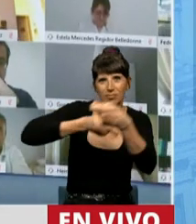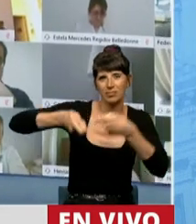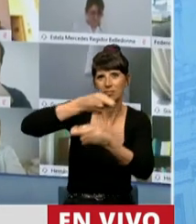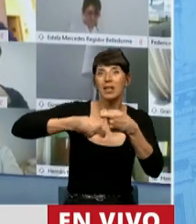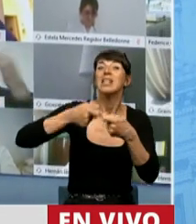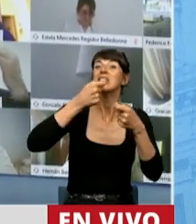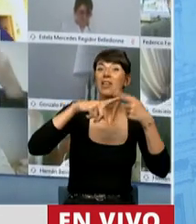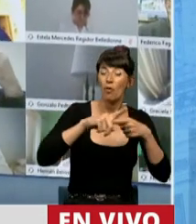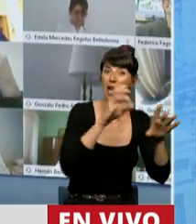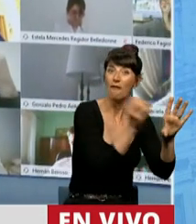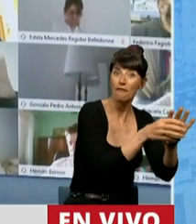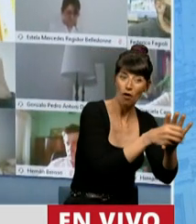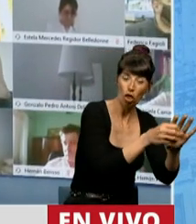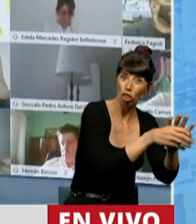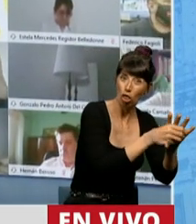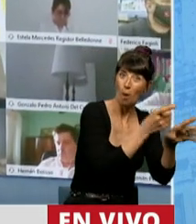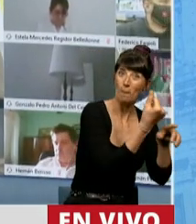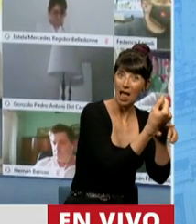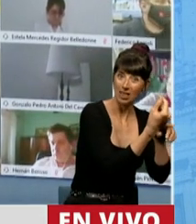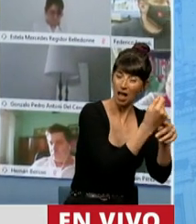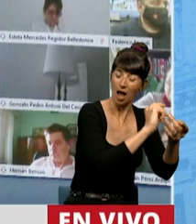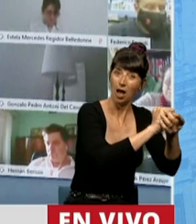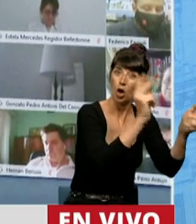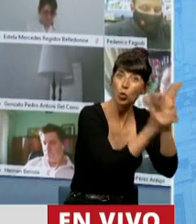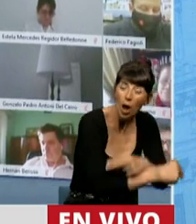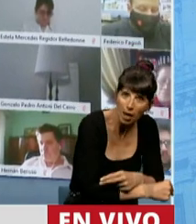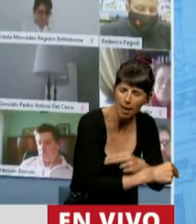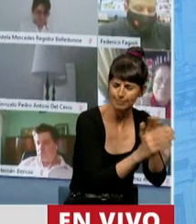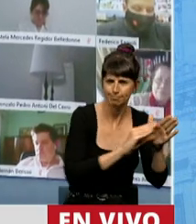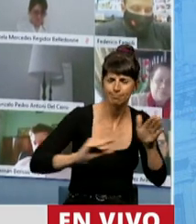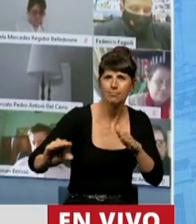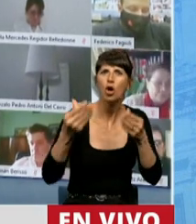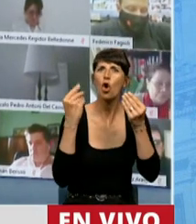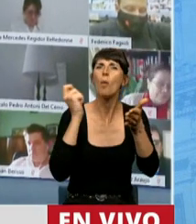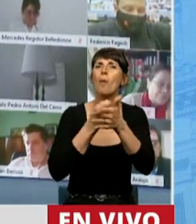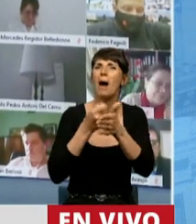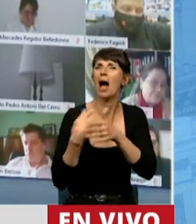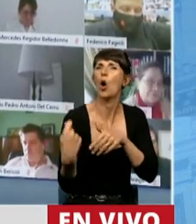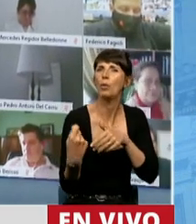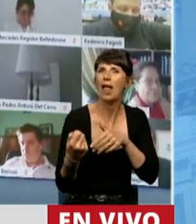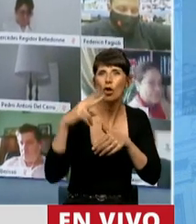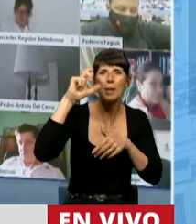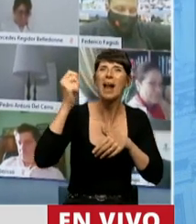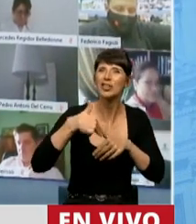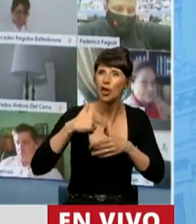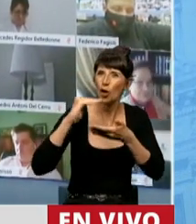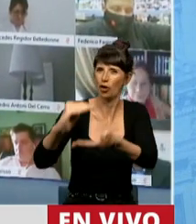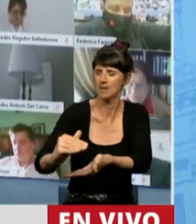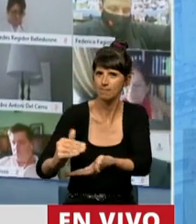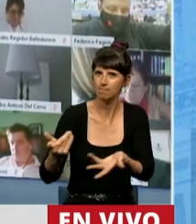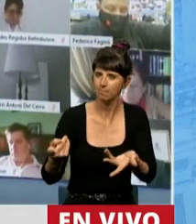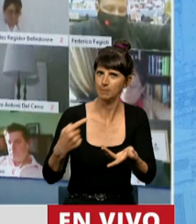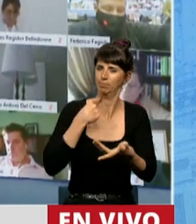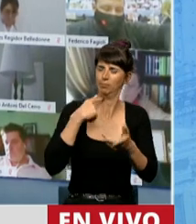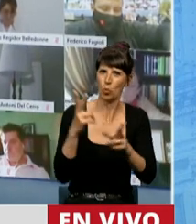por completo solo se Alcanzaría a cubrir una parte menor de la reparación histórica entonces este